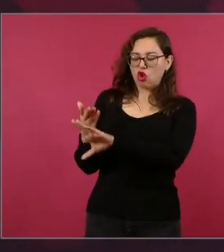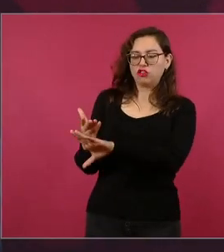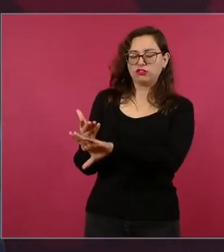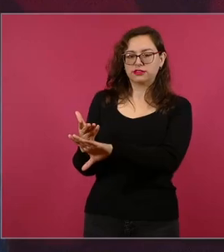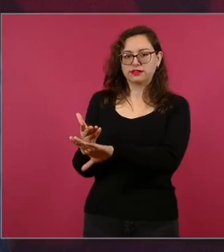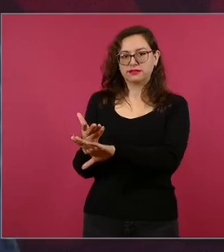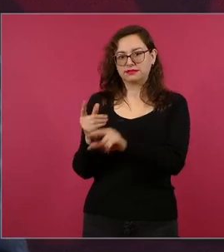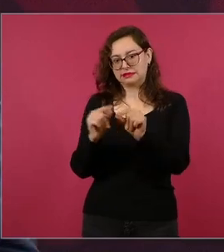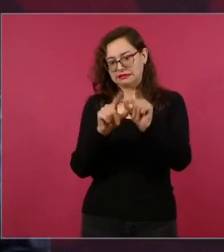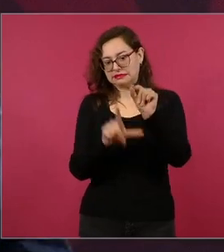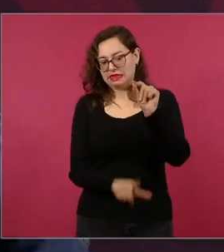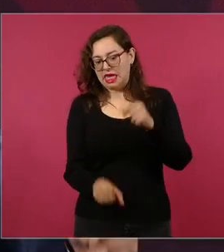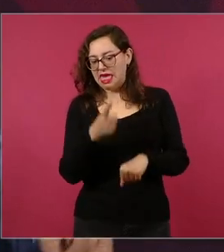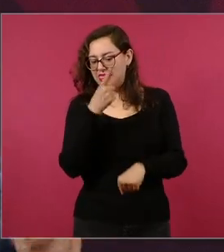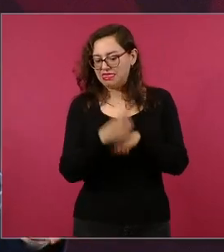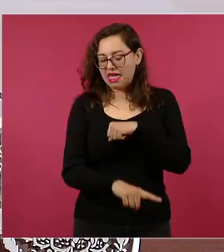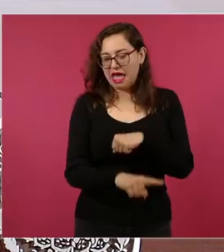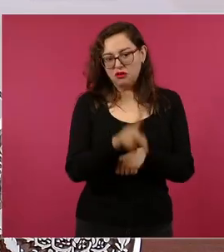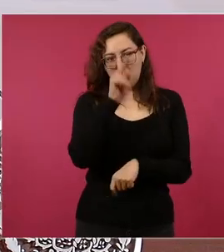Esa es